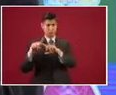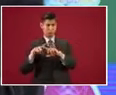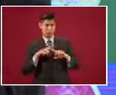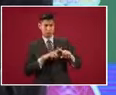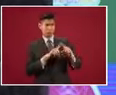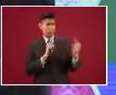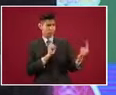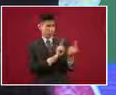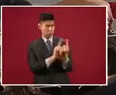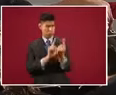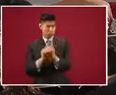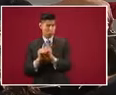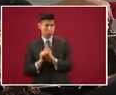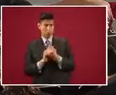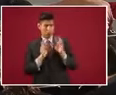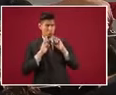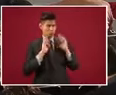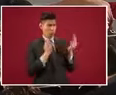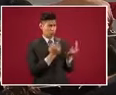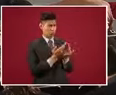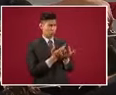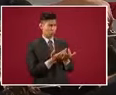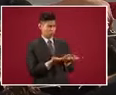que nos ayuden